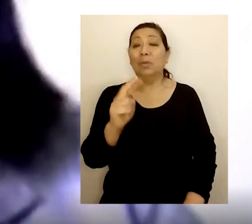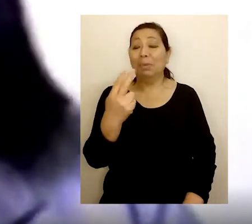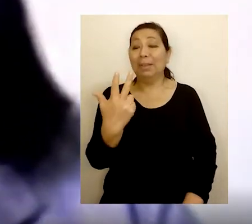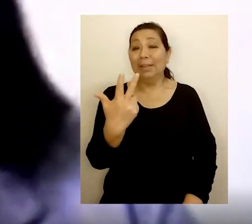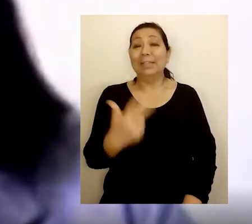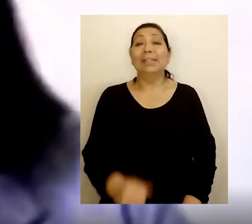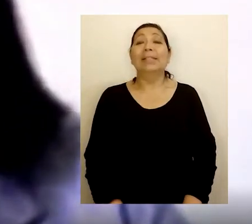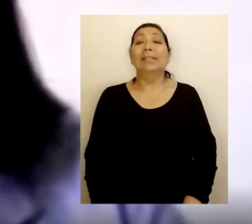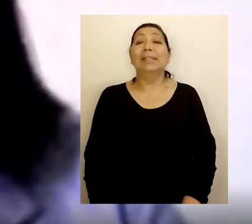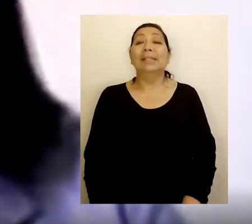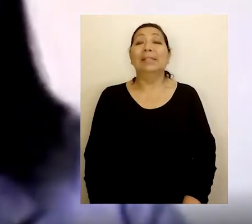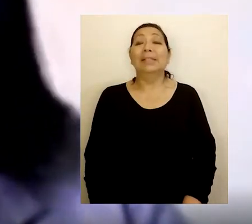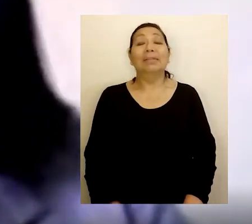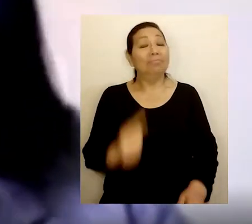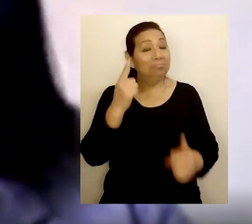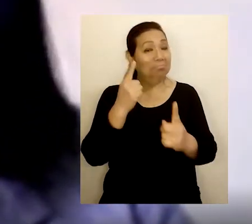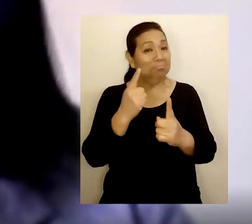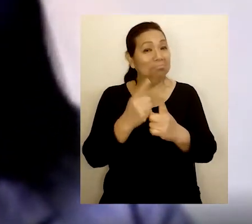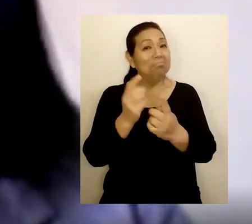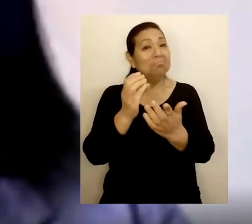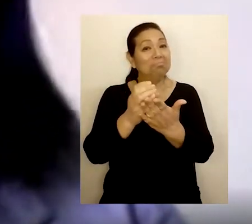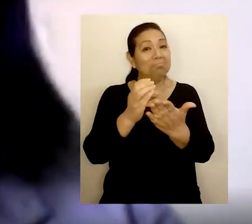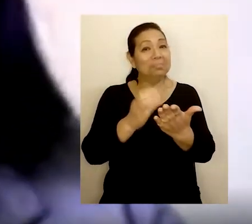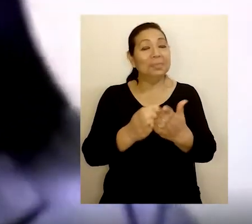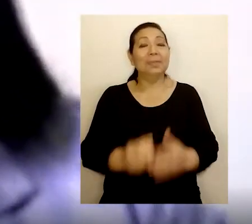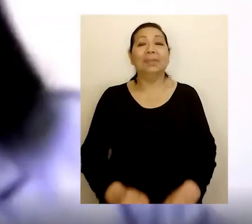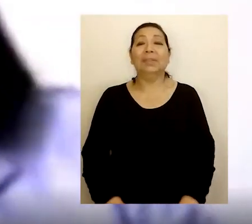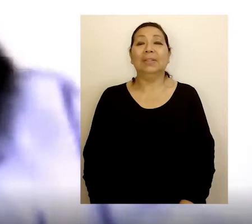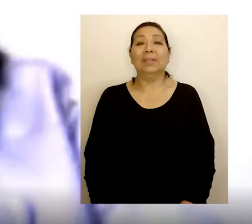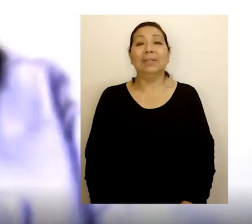184-2003, hoy objeto de control constitucional,